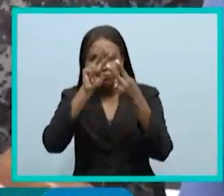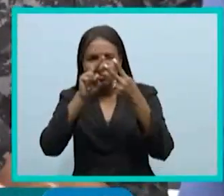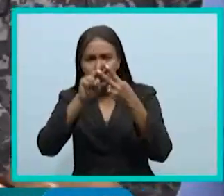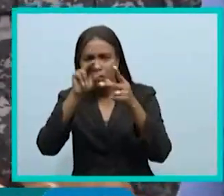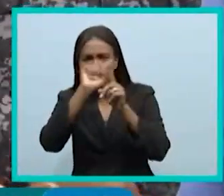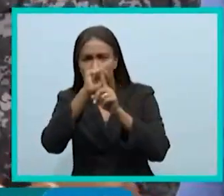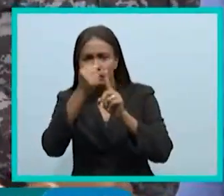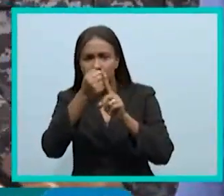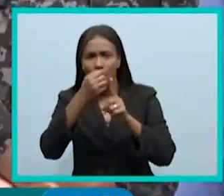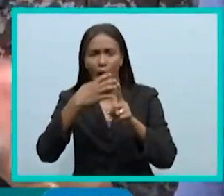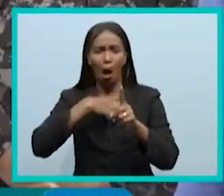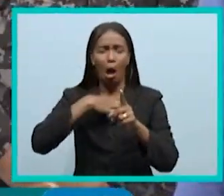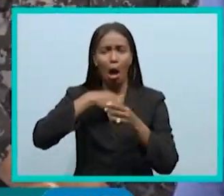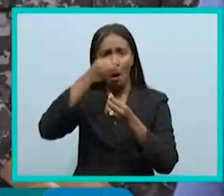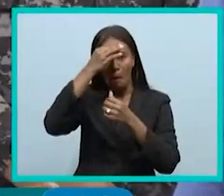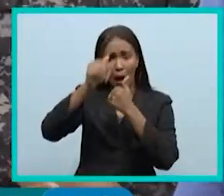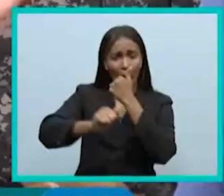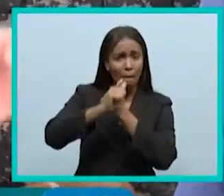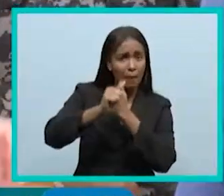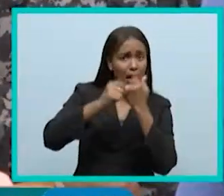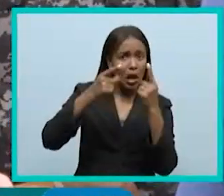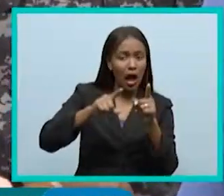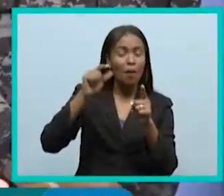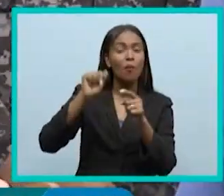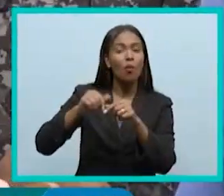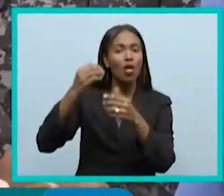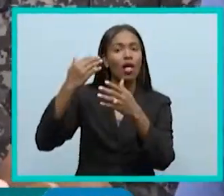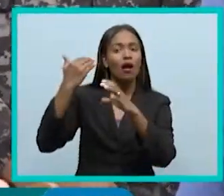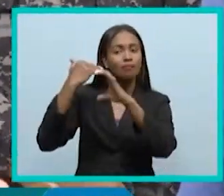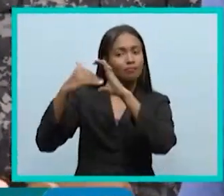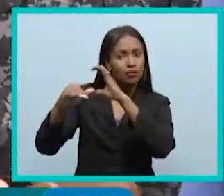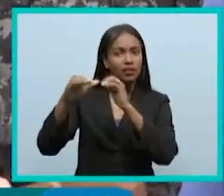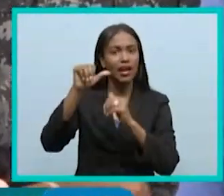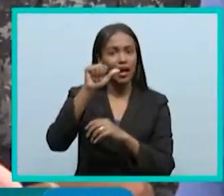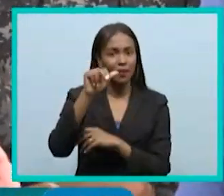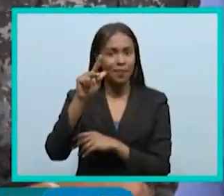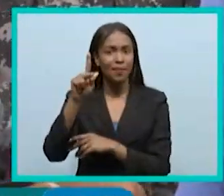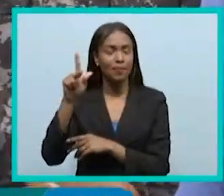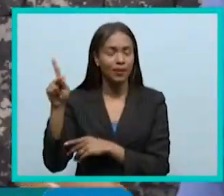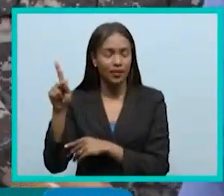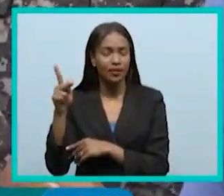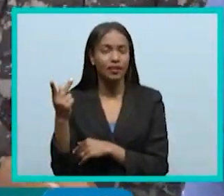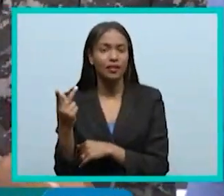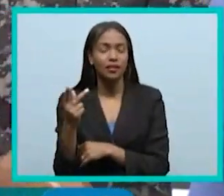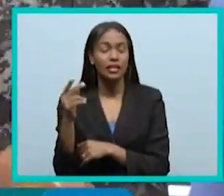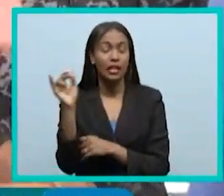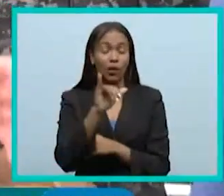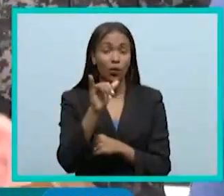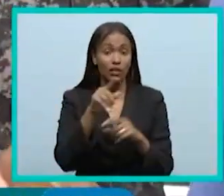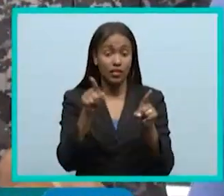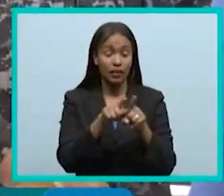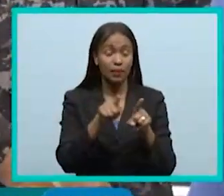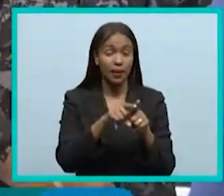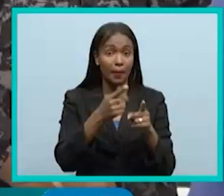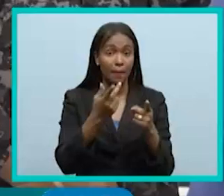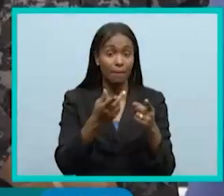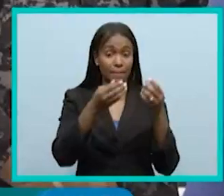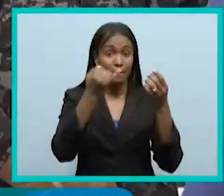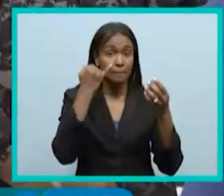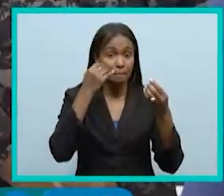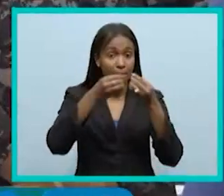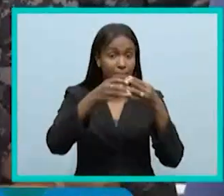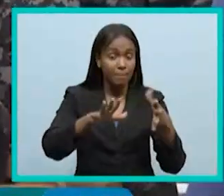estatus de sus denuncias y adicionalmente la digitalización de la certificación de pérdidas